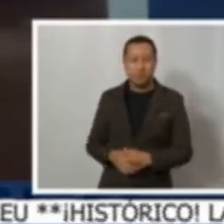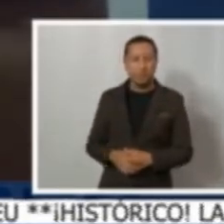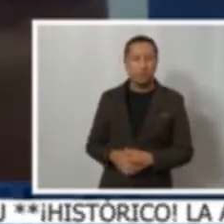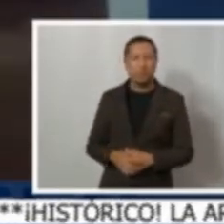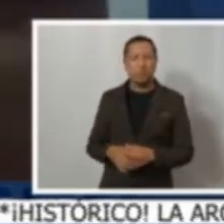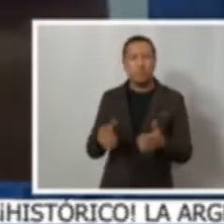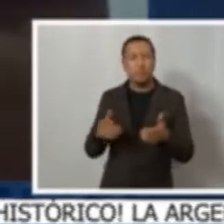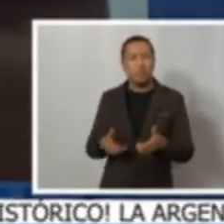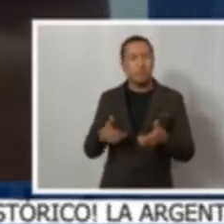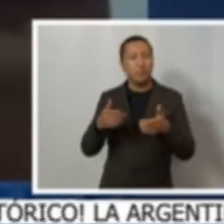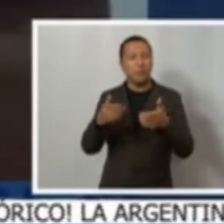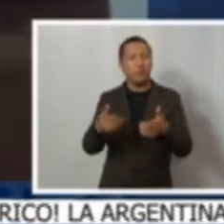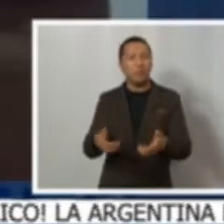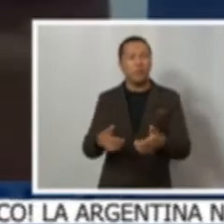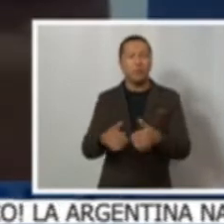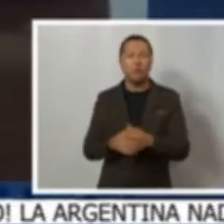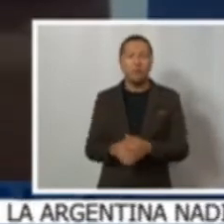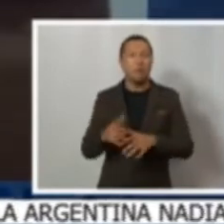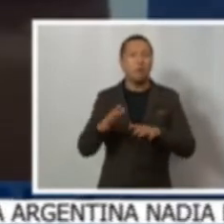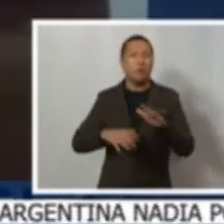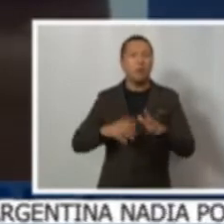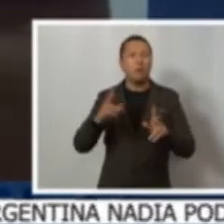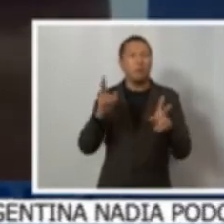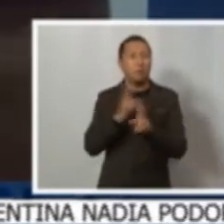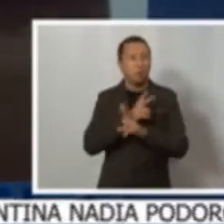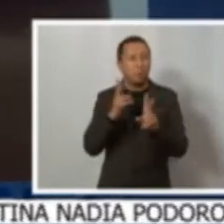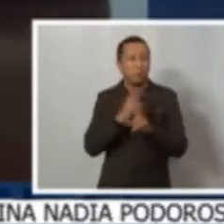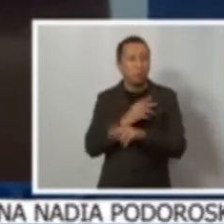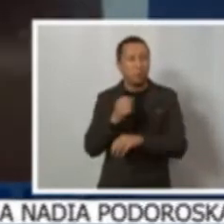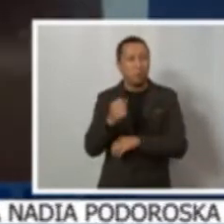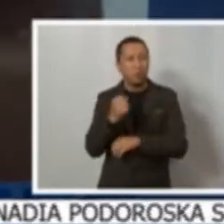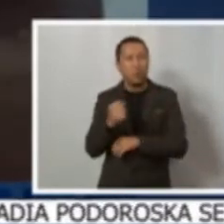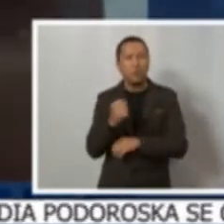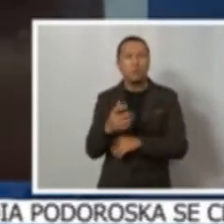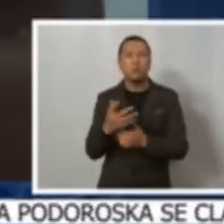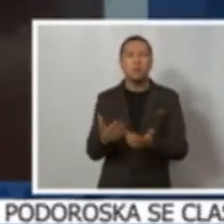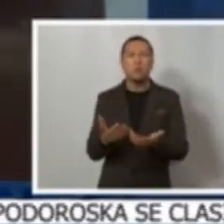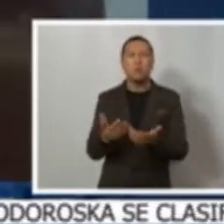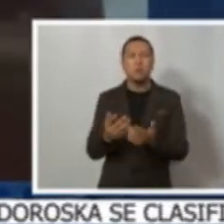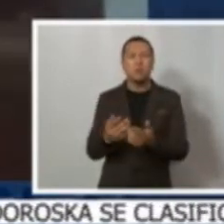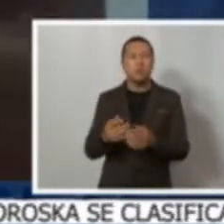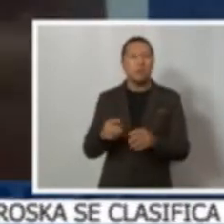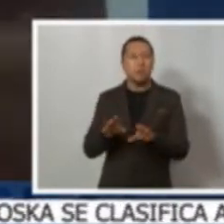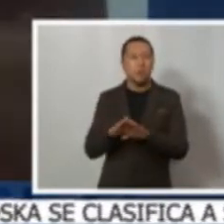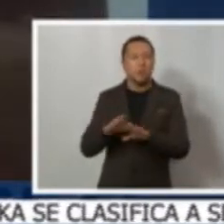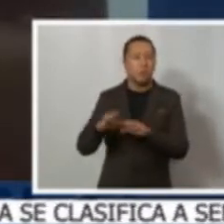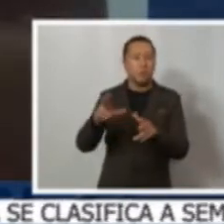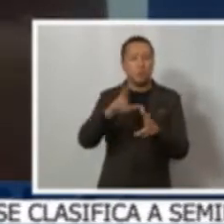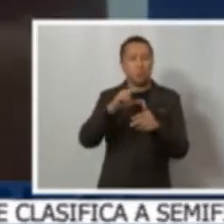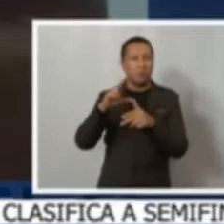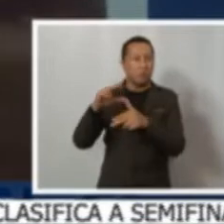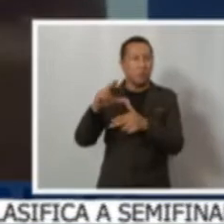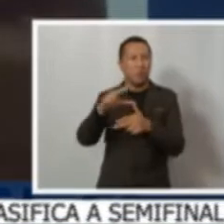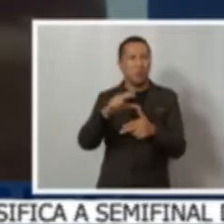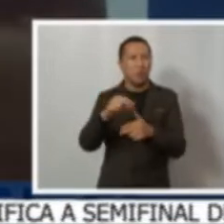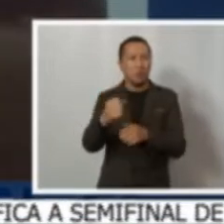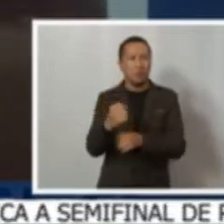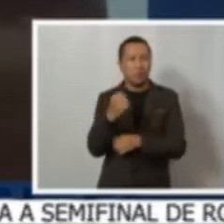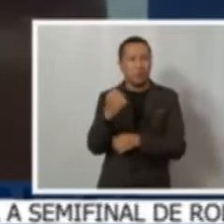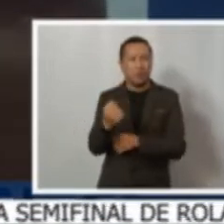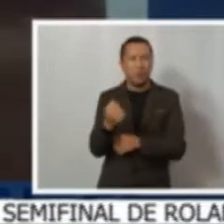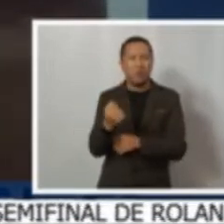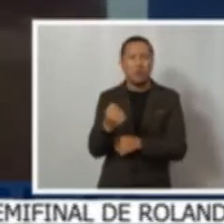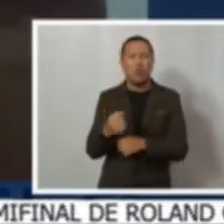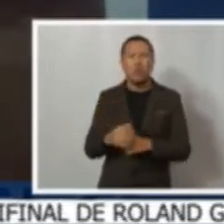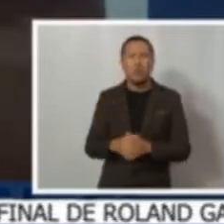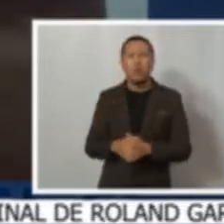se presentan estos vientos fuertes, intensos, que se esperan del ojo, de la parte